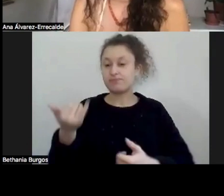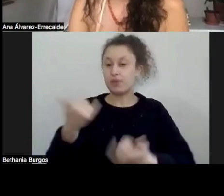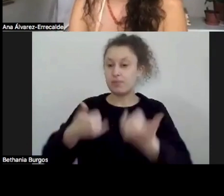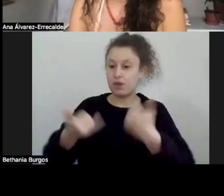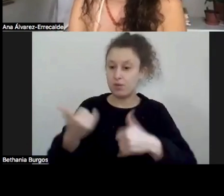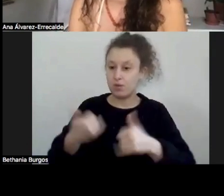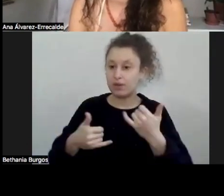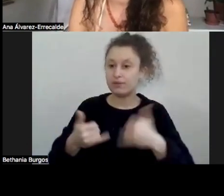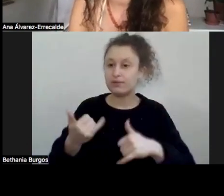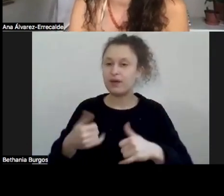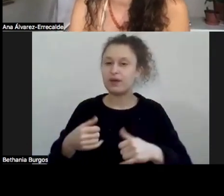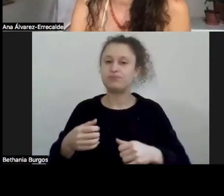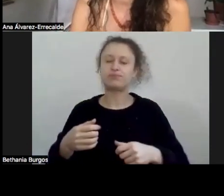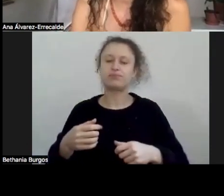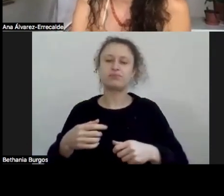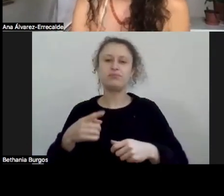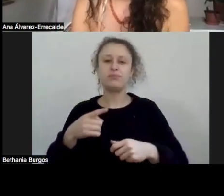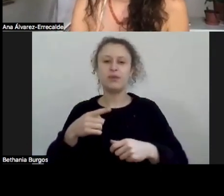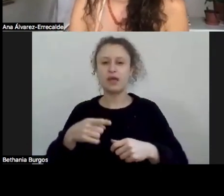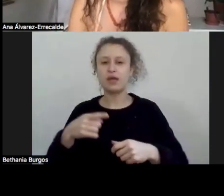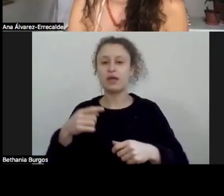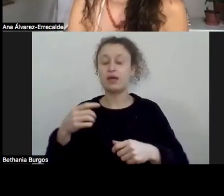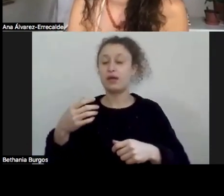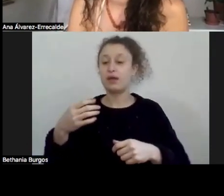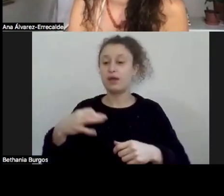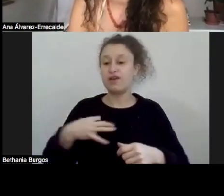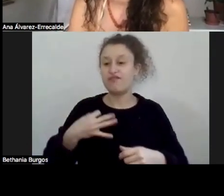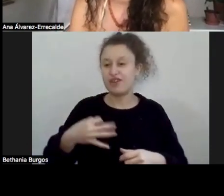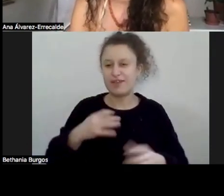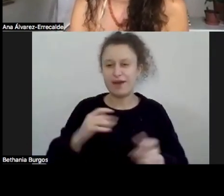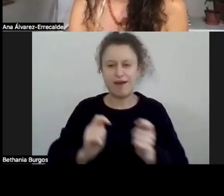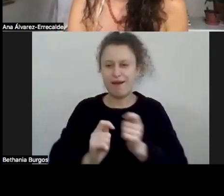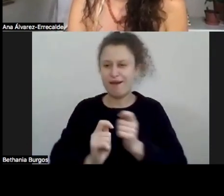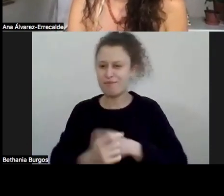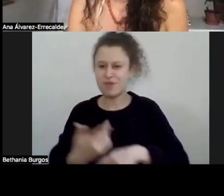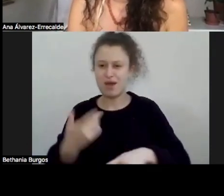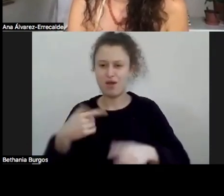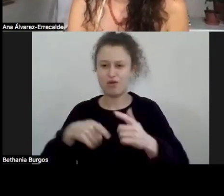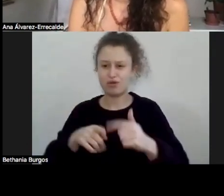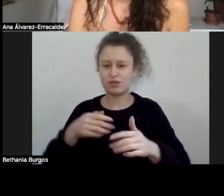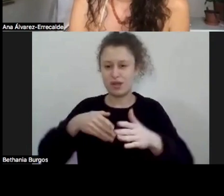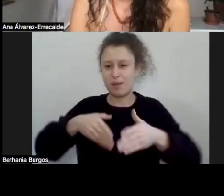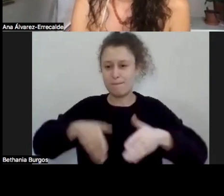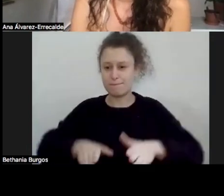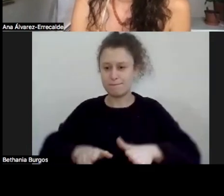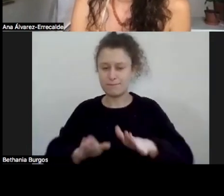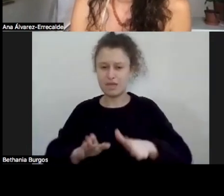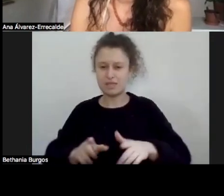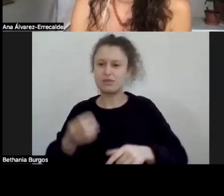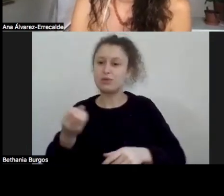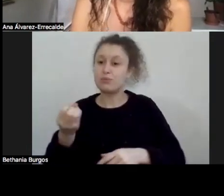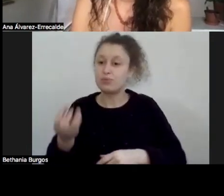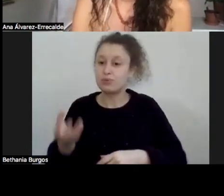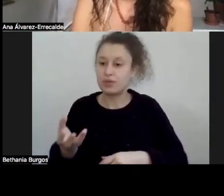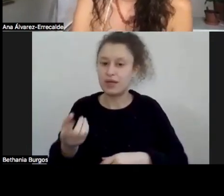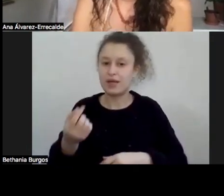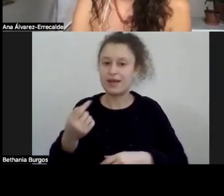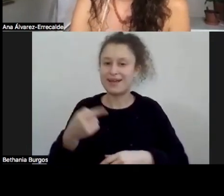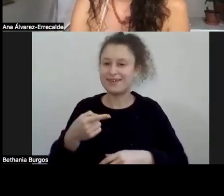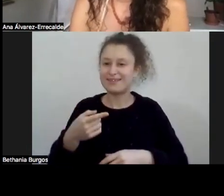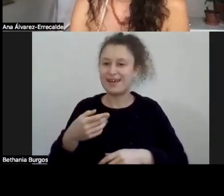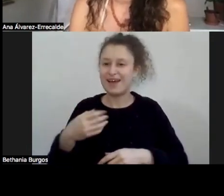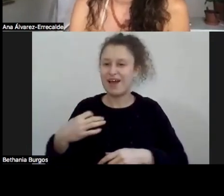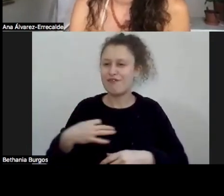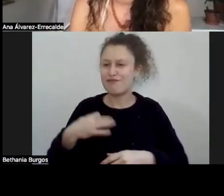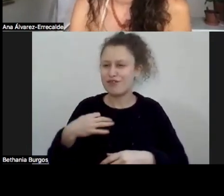de Daniel había tenido muchísimos controles, tenía una cesárea programada y de pronto a la hora del parto se pone de parto